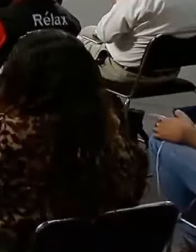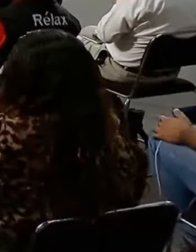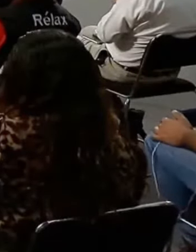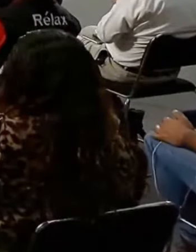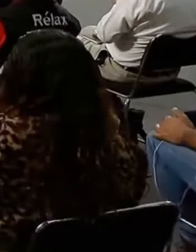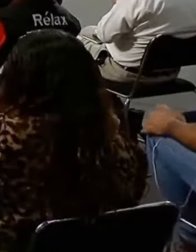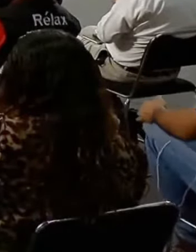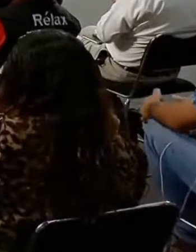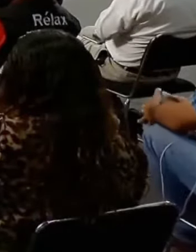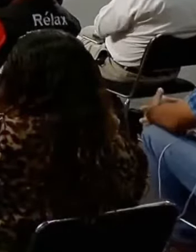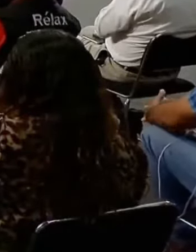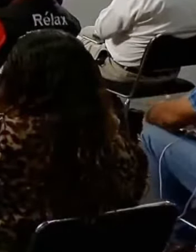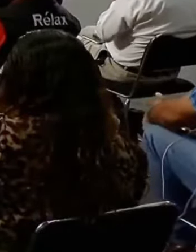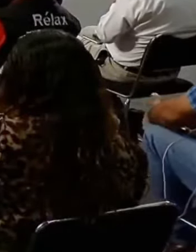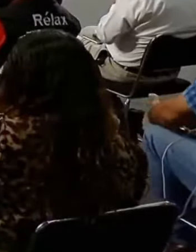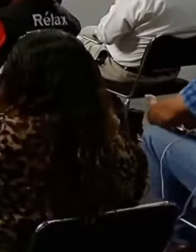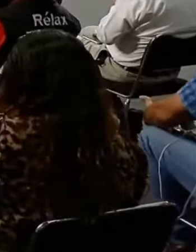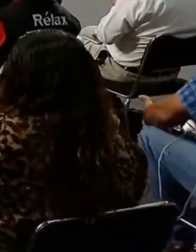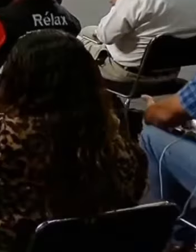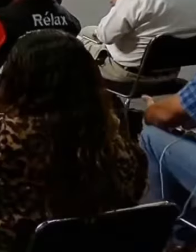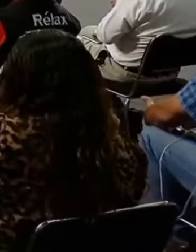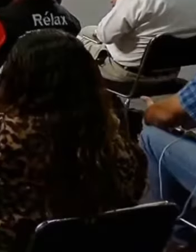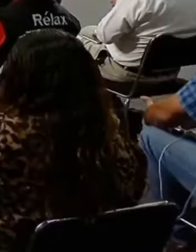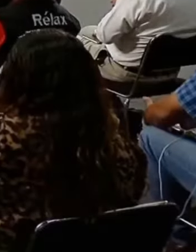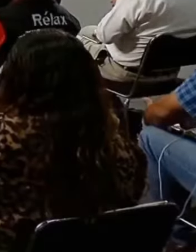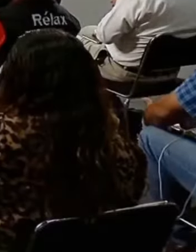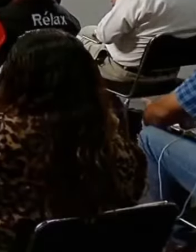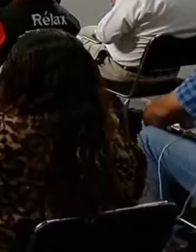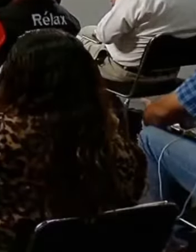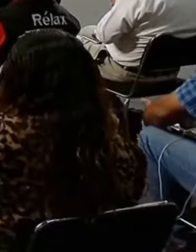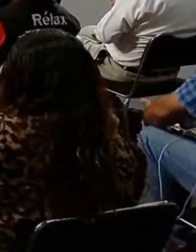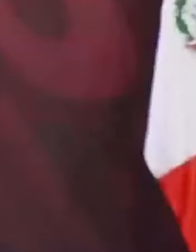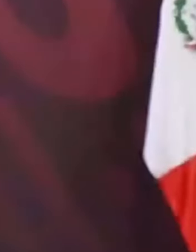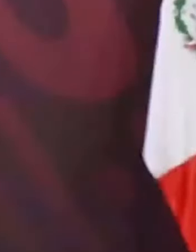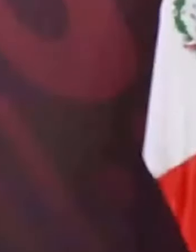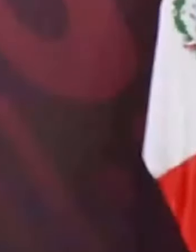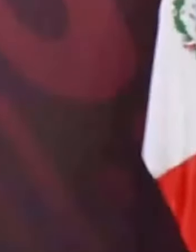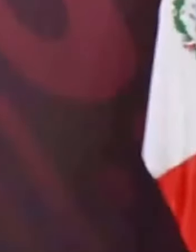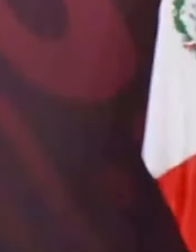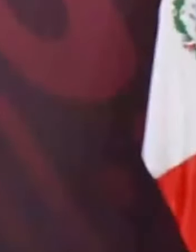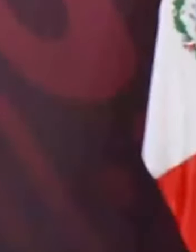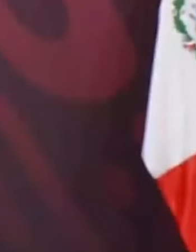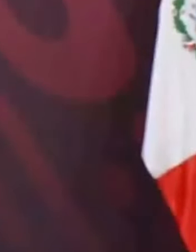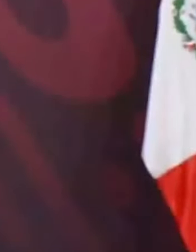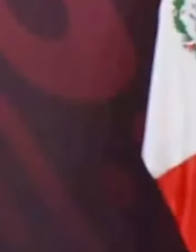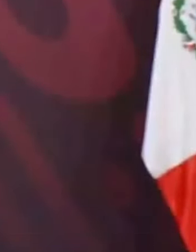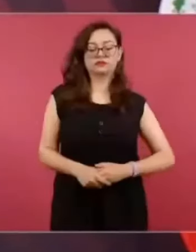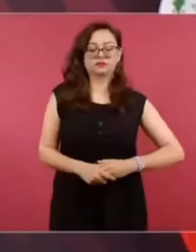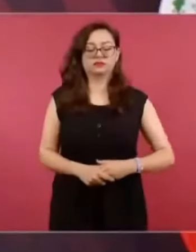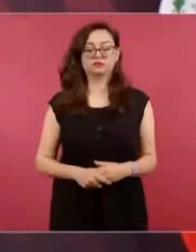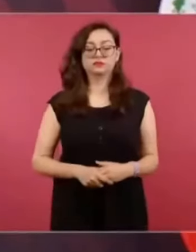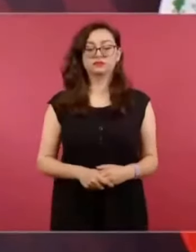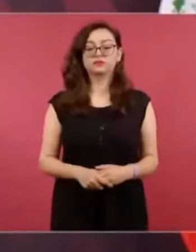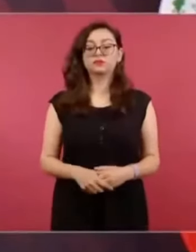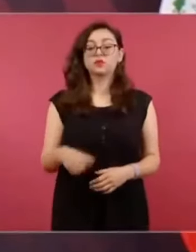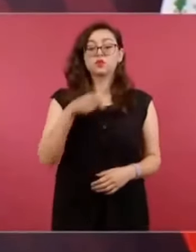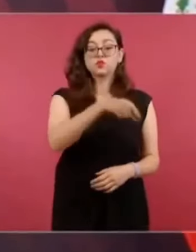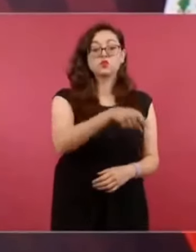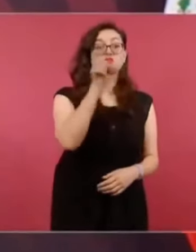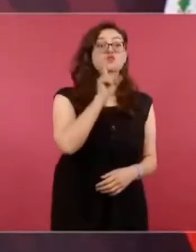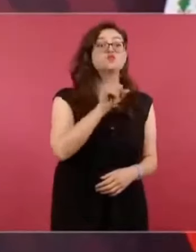una solicitud de Amparo y en 24 horas el juez le otorga